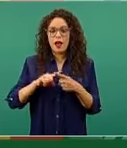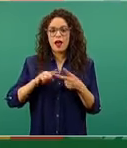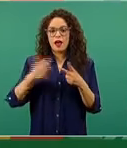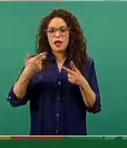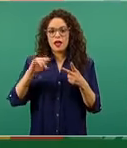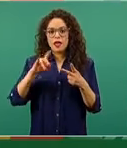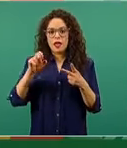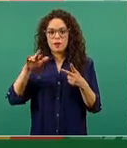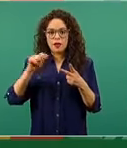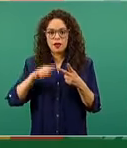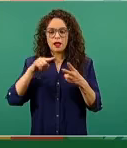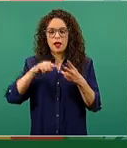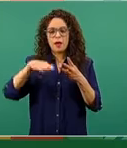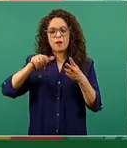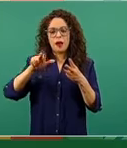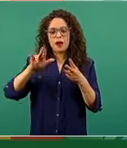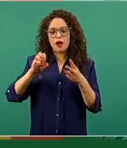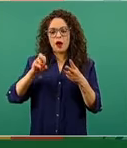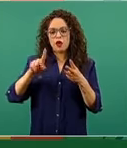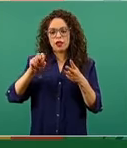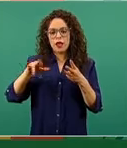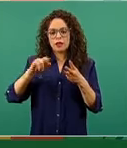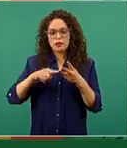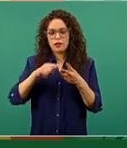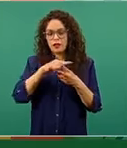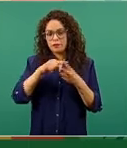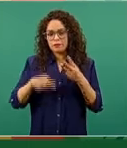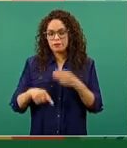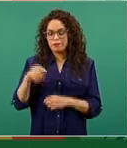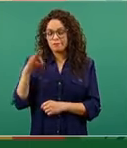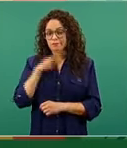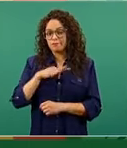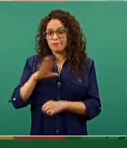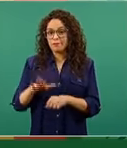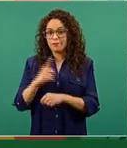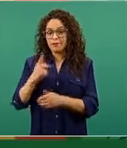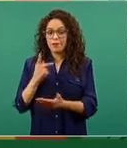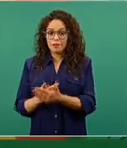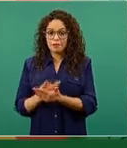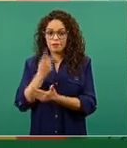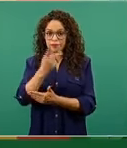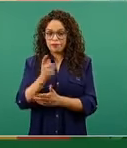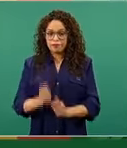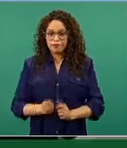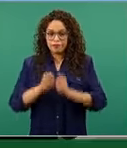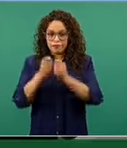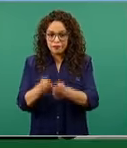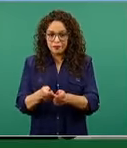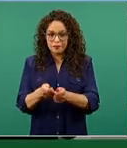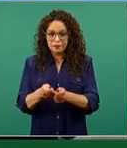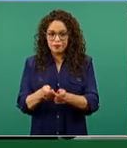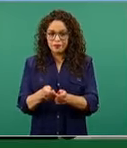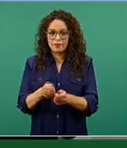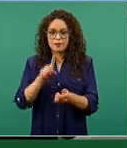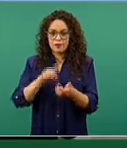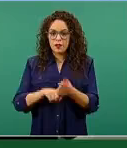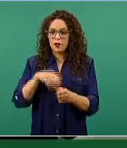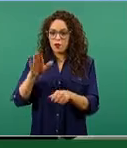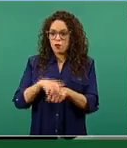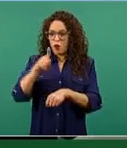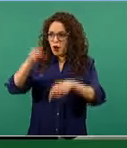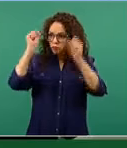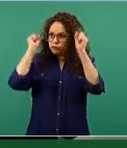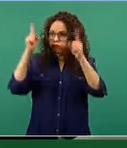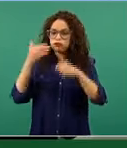Morales y María Hortensia Castañeda Hidalgo por las condecoraciones o premiación que se dio al mérito en enfermería a cargo